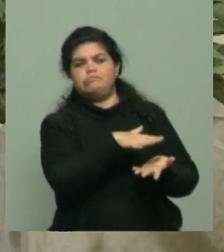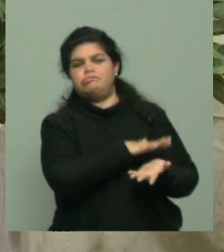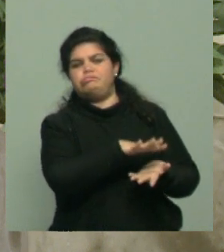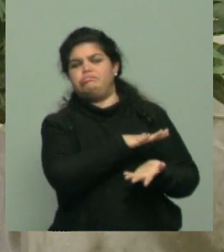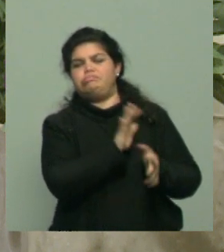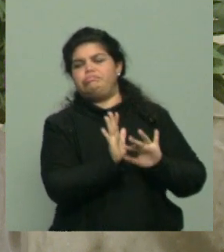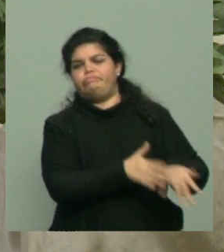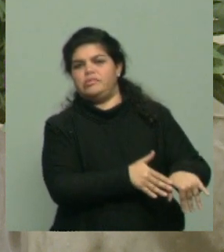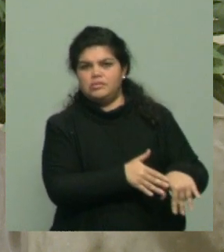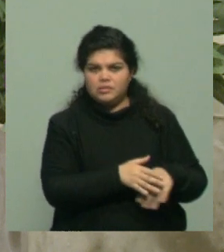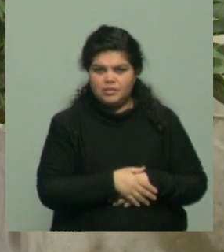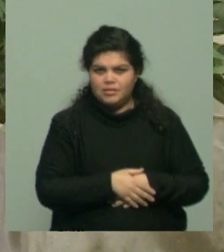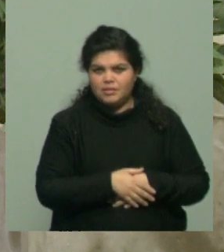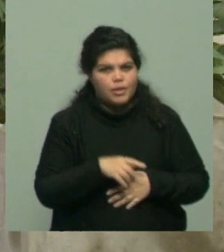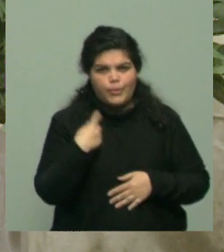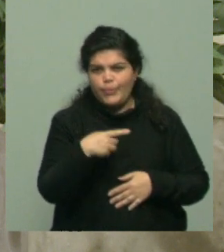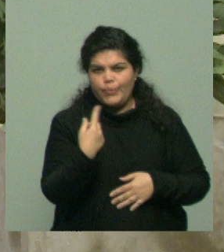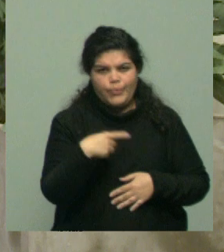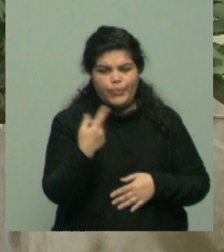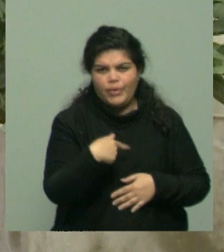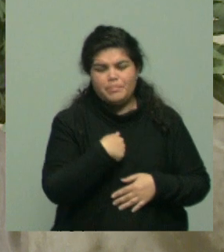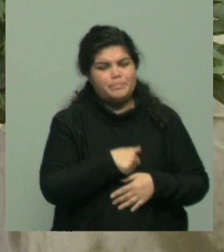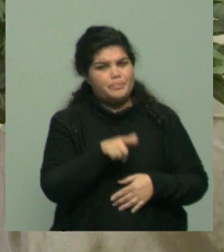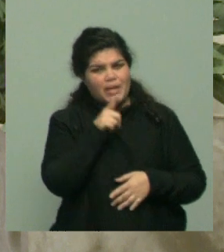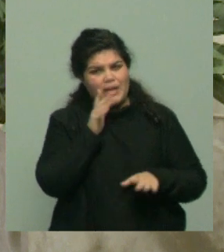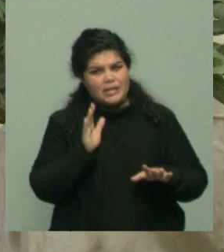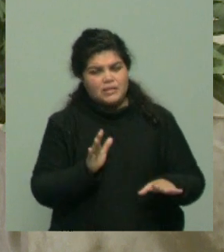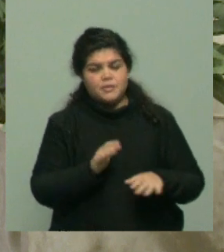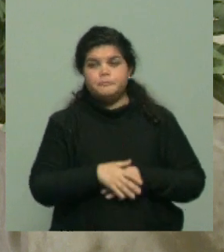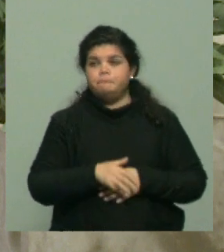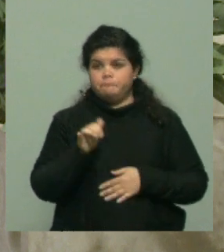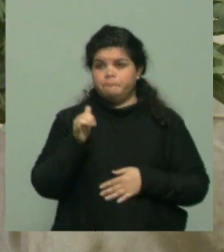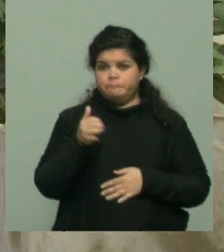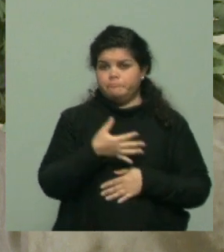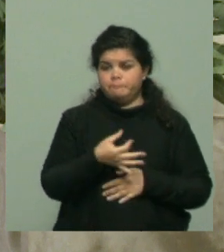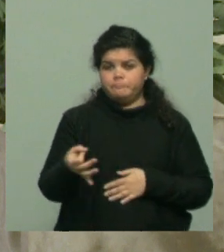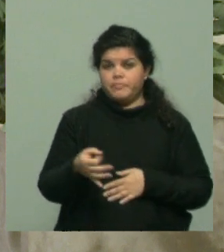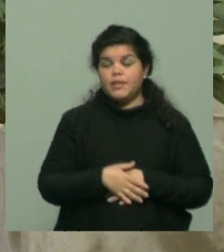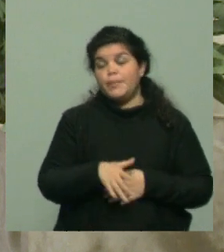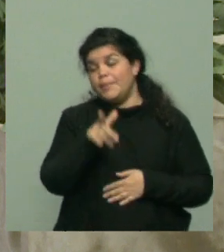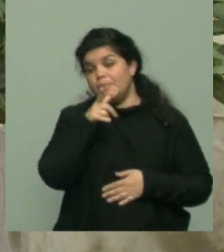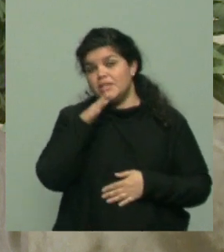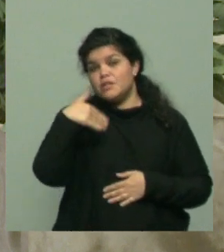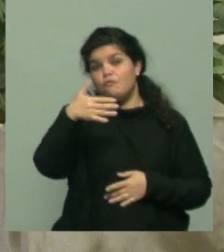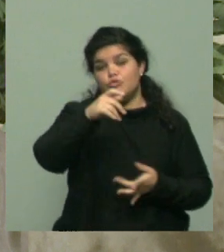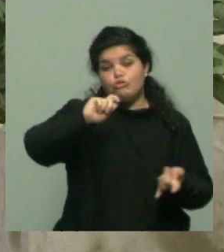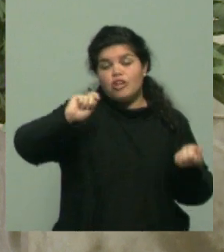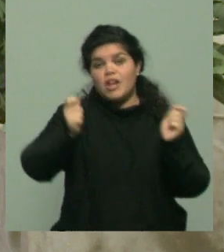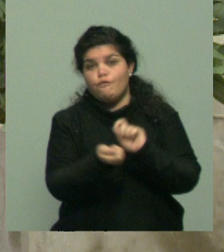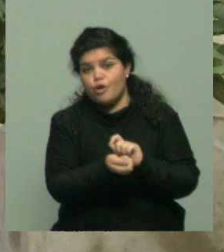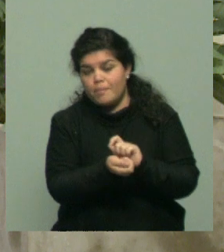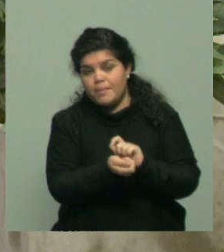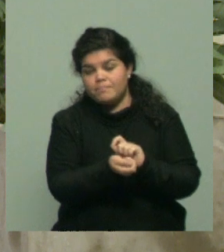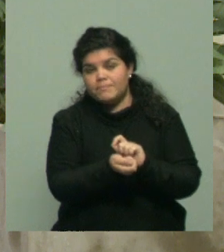siguiente, acá la gran ausencia en esta reforma, quizás pueda venir más adelante, pero creo que hubiese sido importante